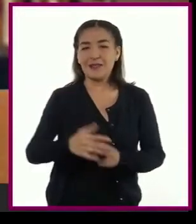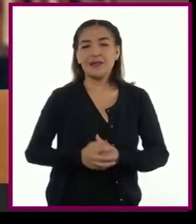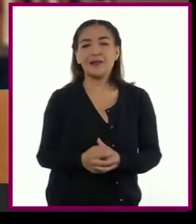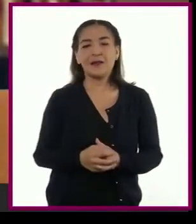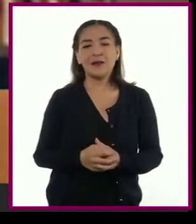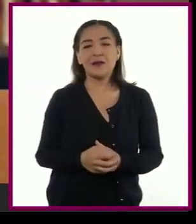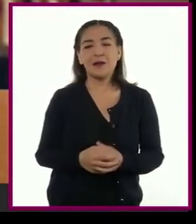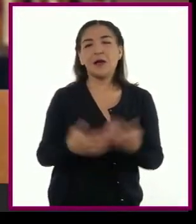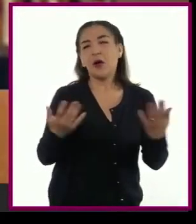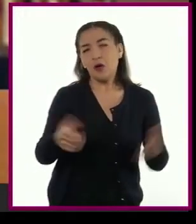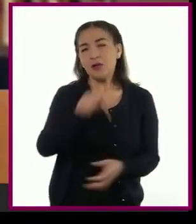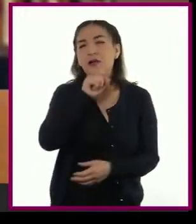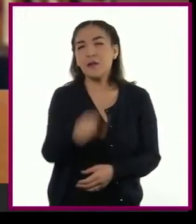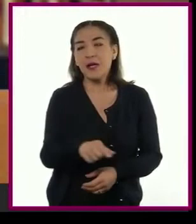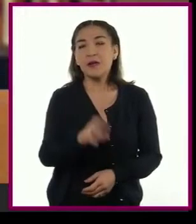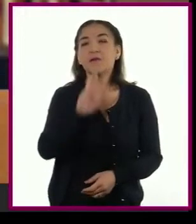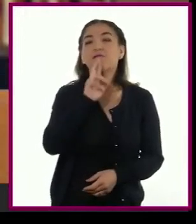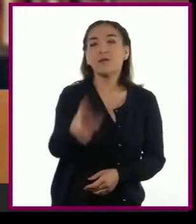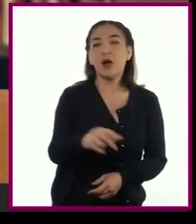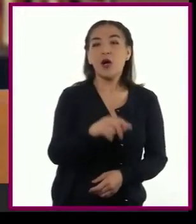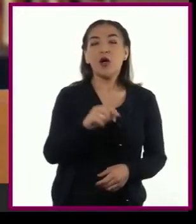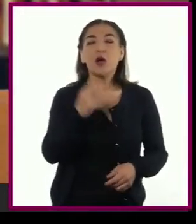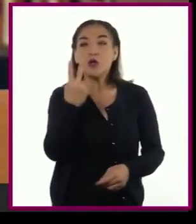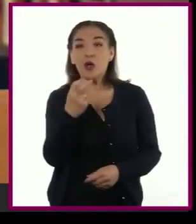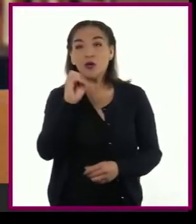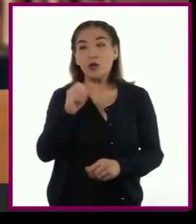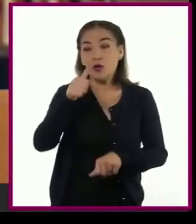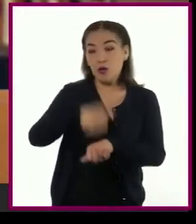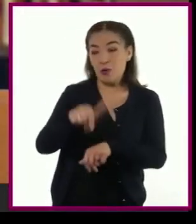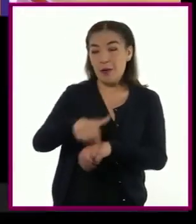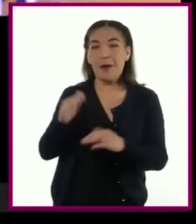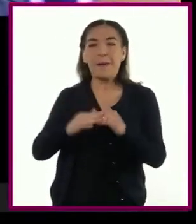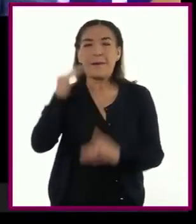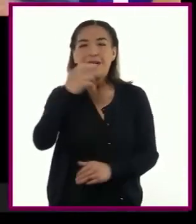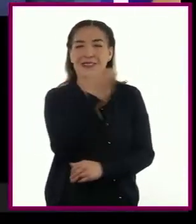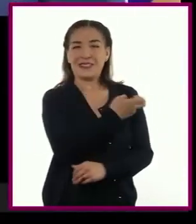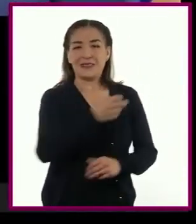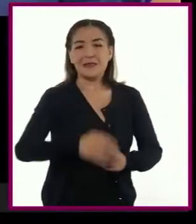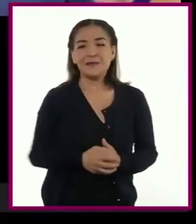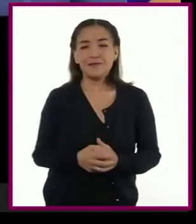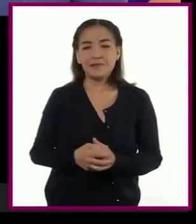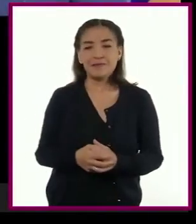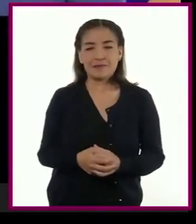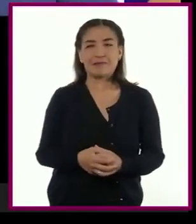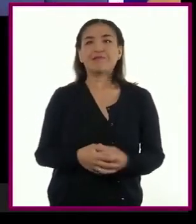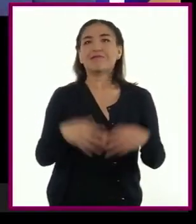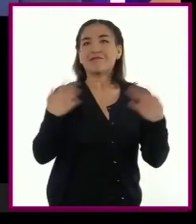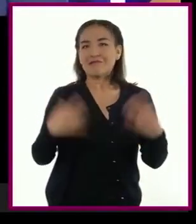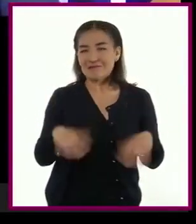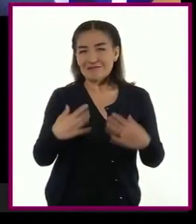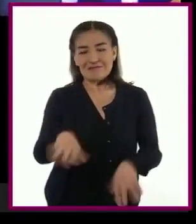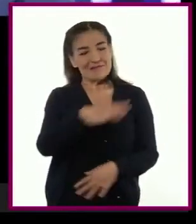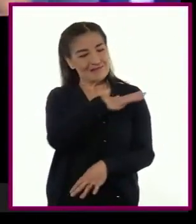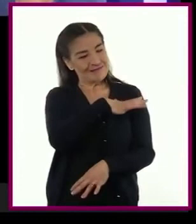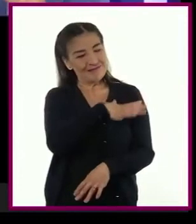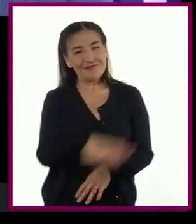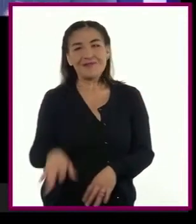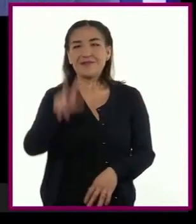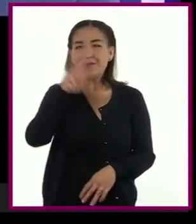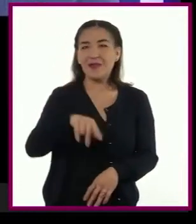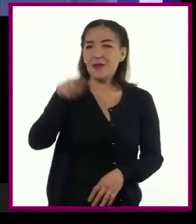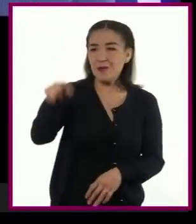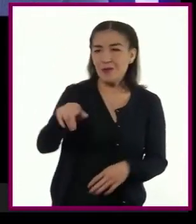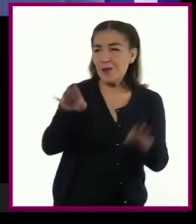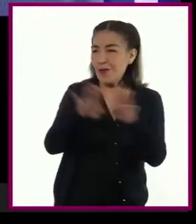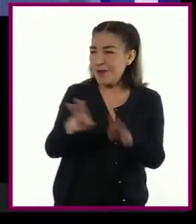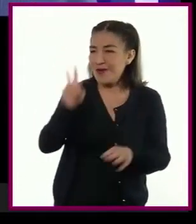65.537 o un producto de 2 o más de estos números. Muy notable, matemático Gauss. No